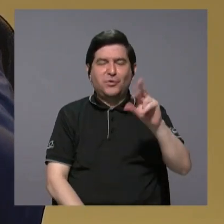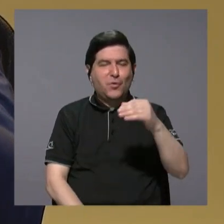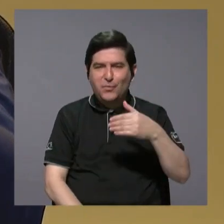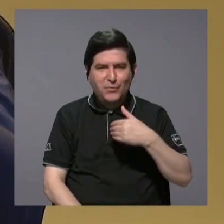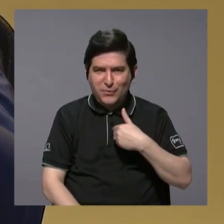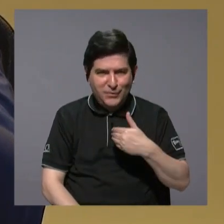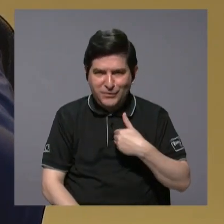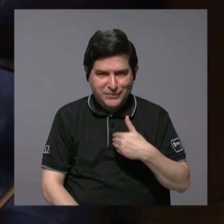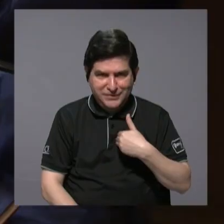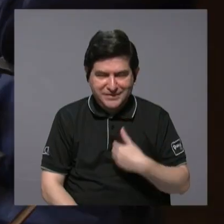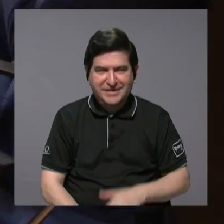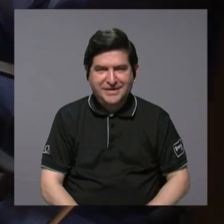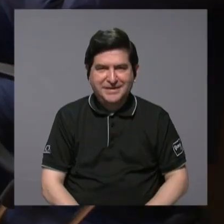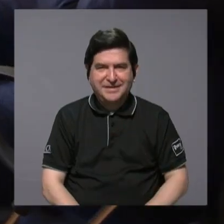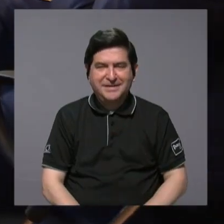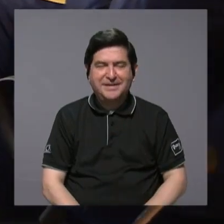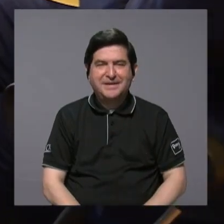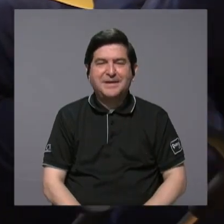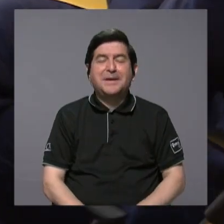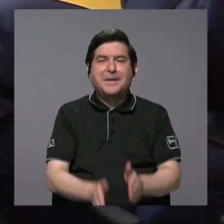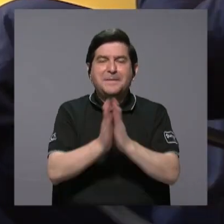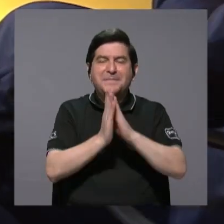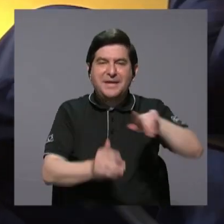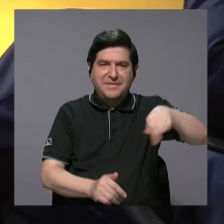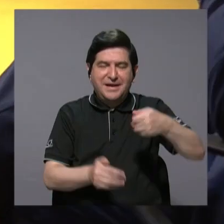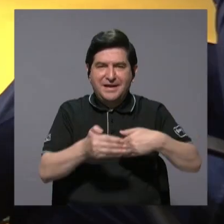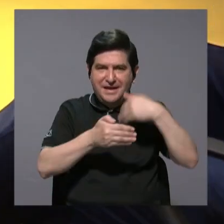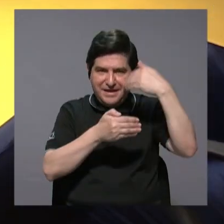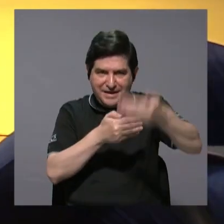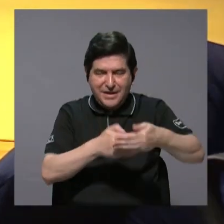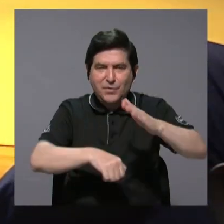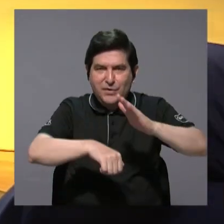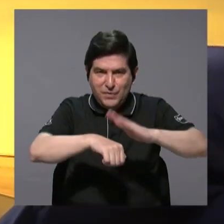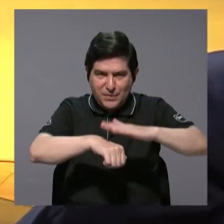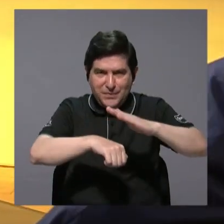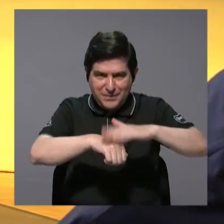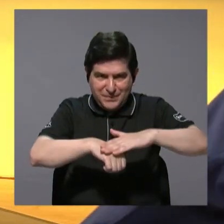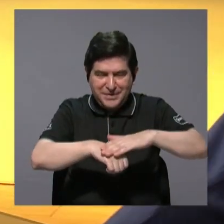don Elian, vamos a pedirle al canal que nos